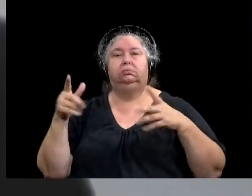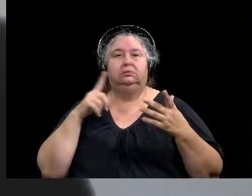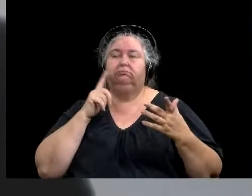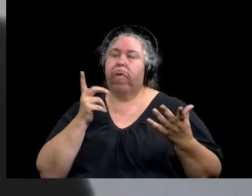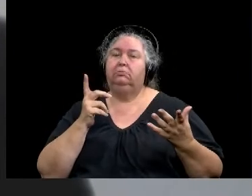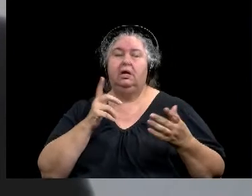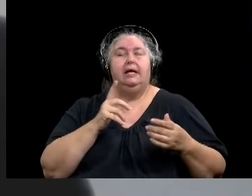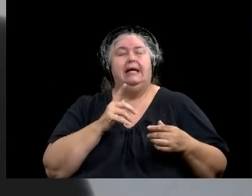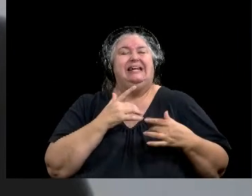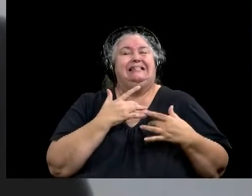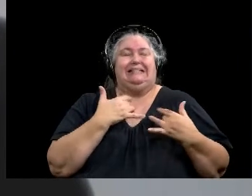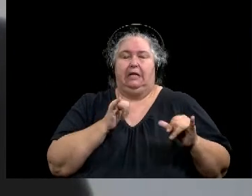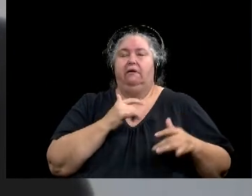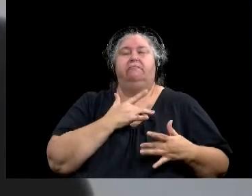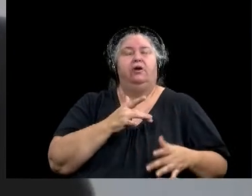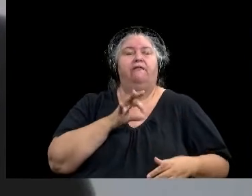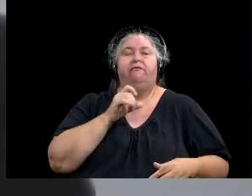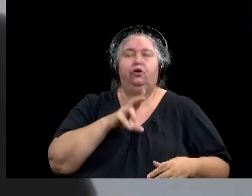amigos como